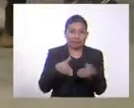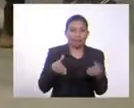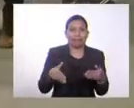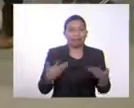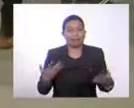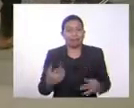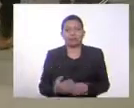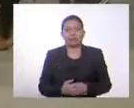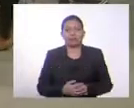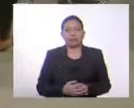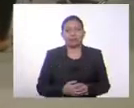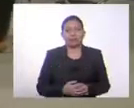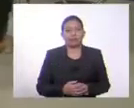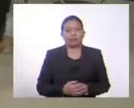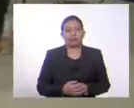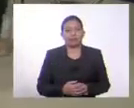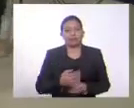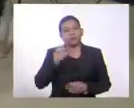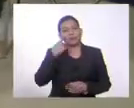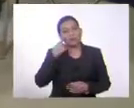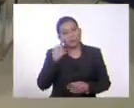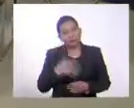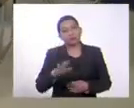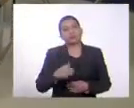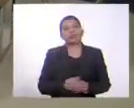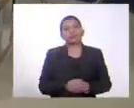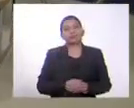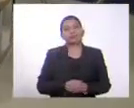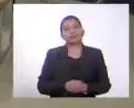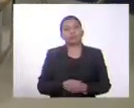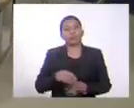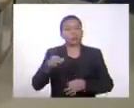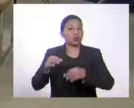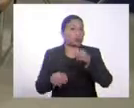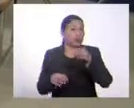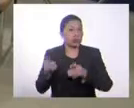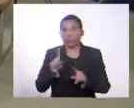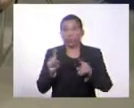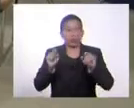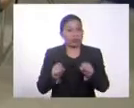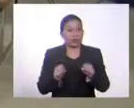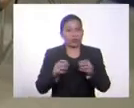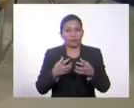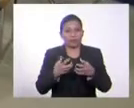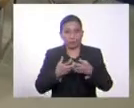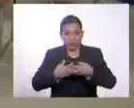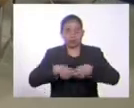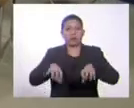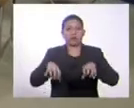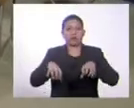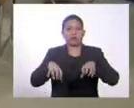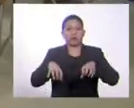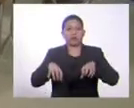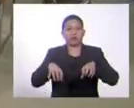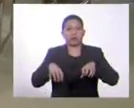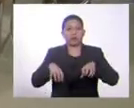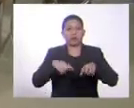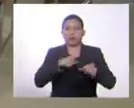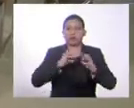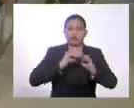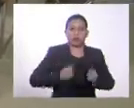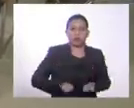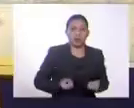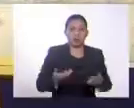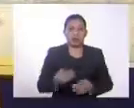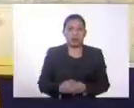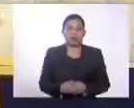pueda separar del órgano ejecutivo. Bueno, en ese caso vamos a retomar las funciones así de